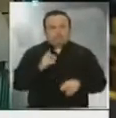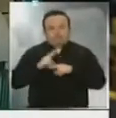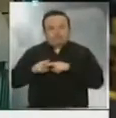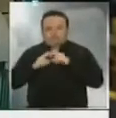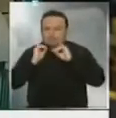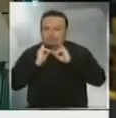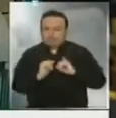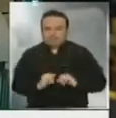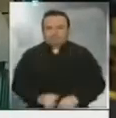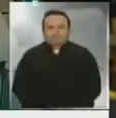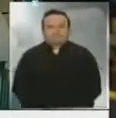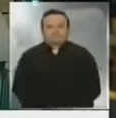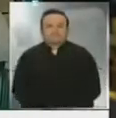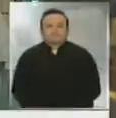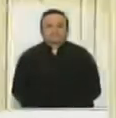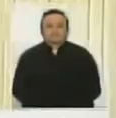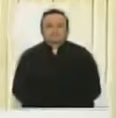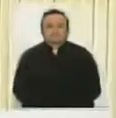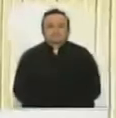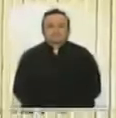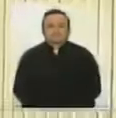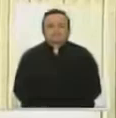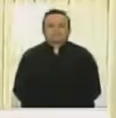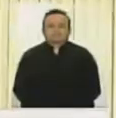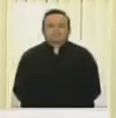en el informe de Fabián Sánchez.